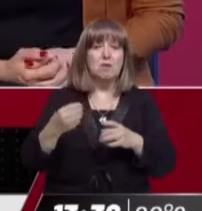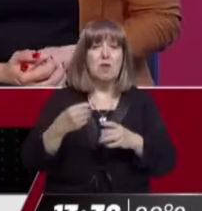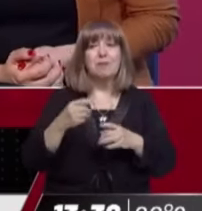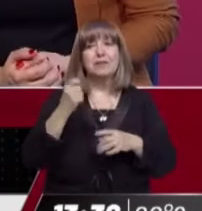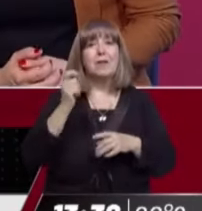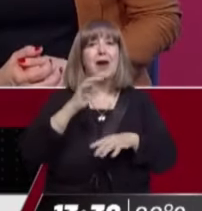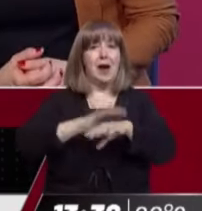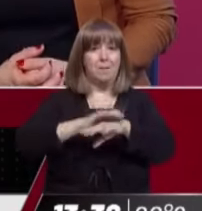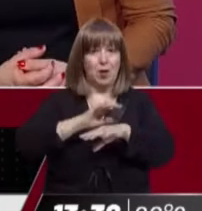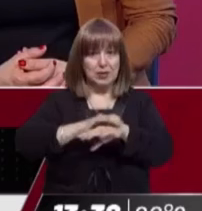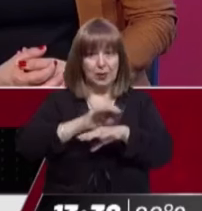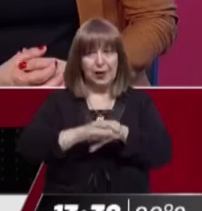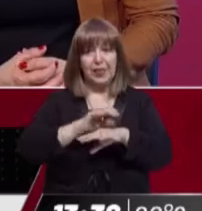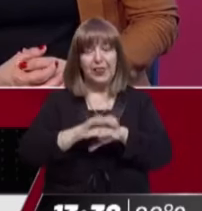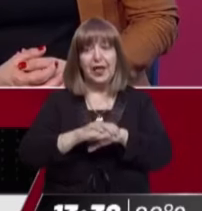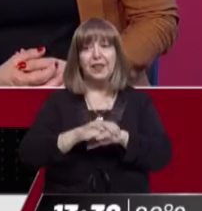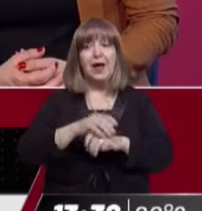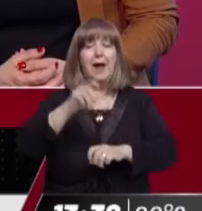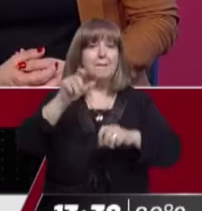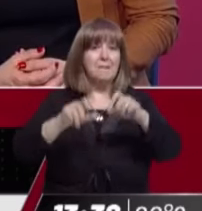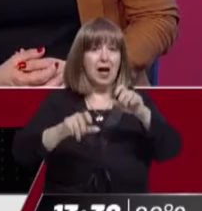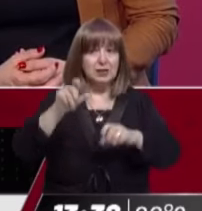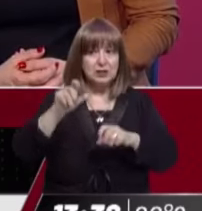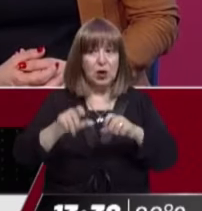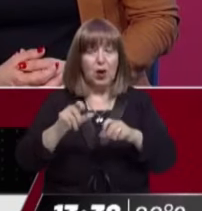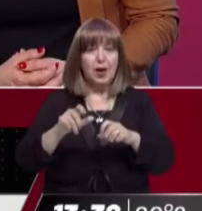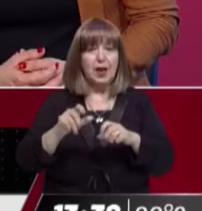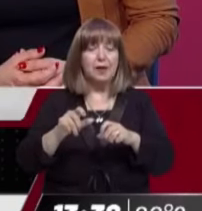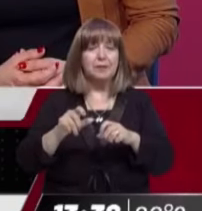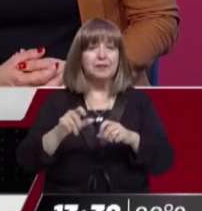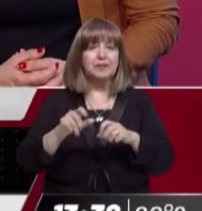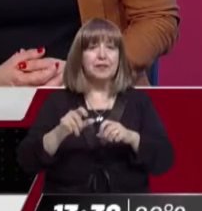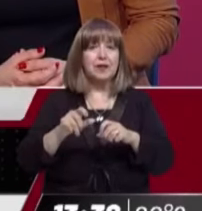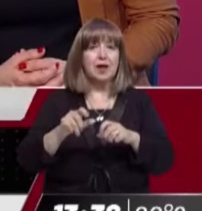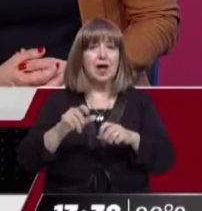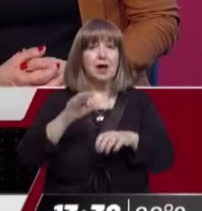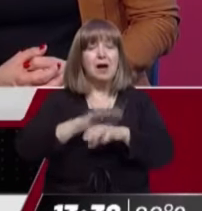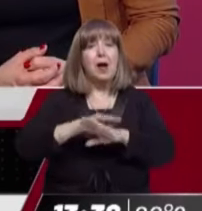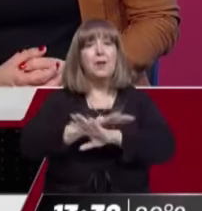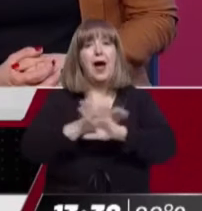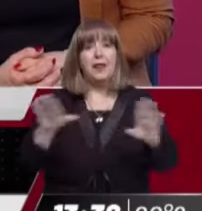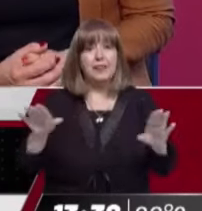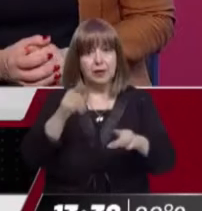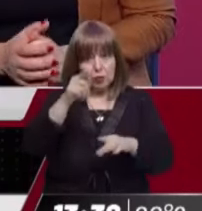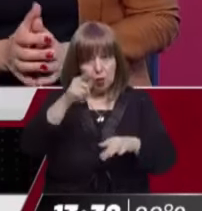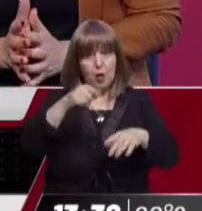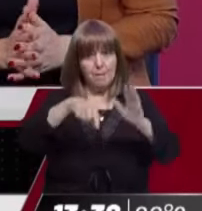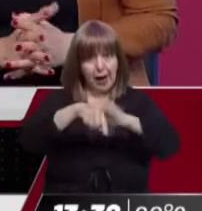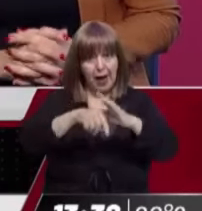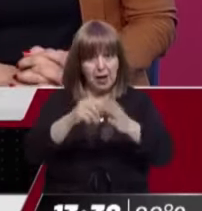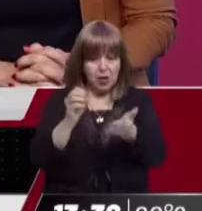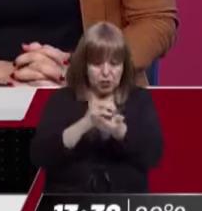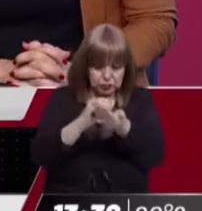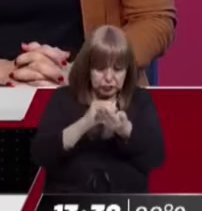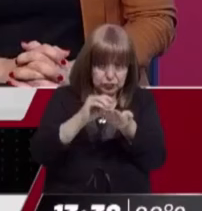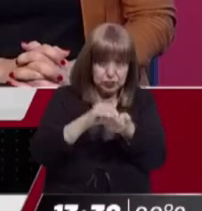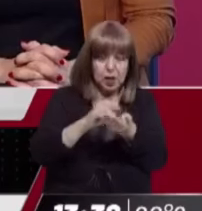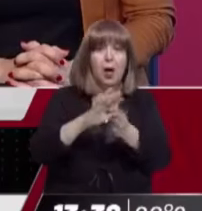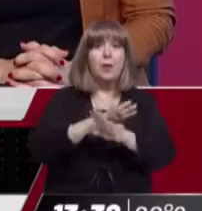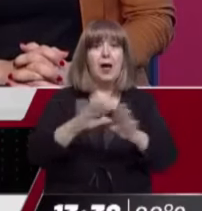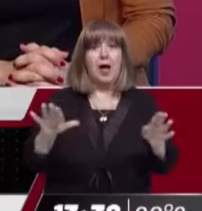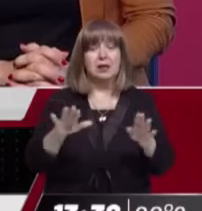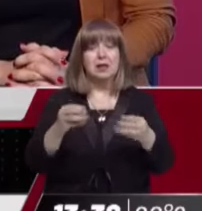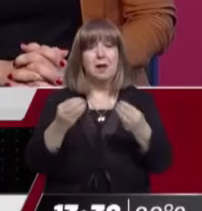la responsabilidad de que aquella persona que pueda estar llegando a realizar esto, que cese con esta actividad porque puede costar, en principio,